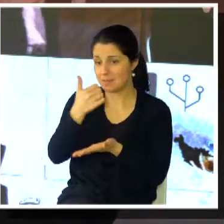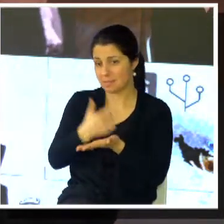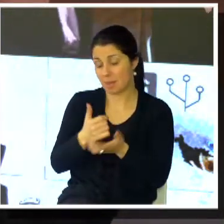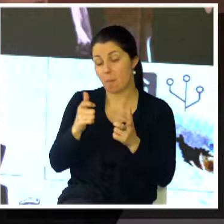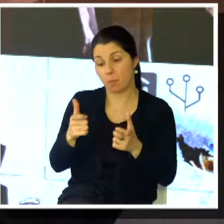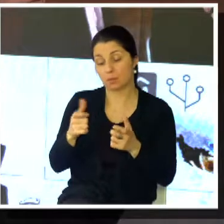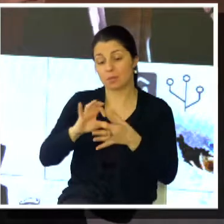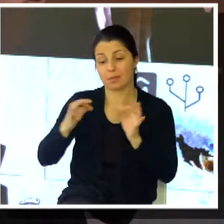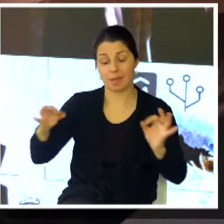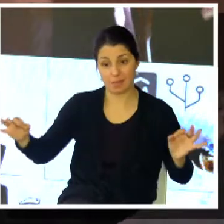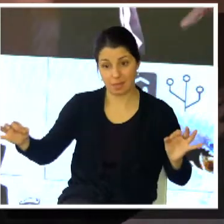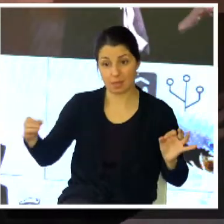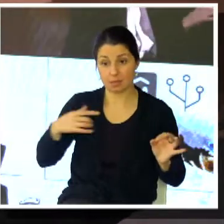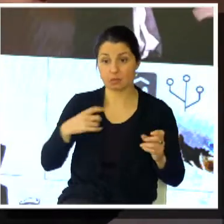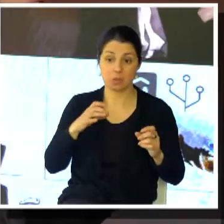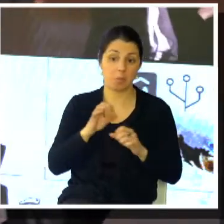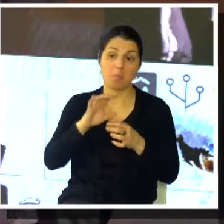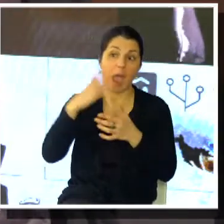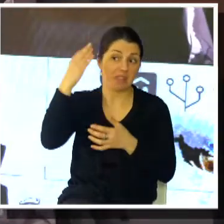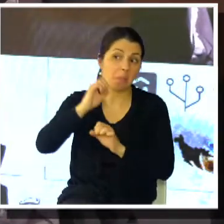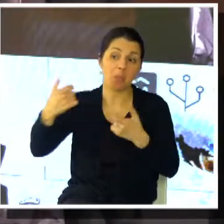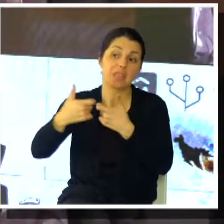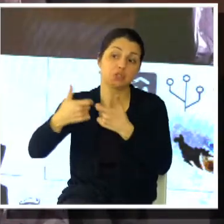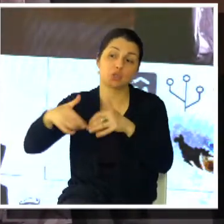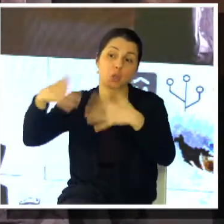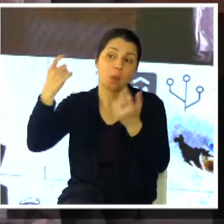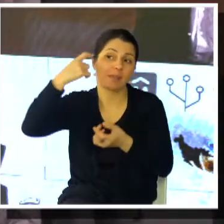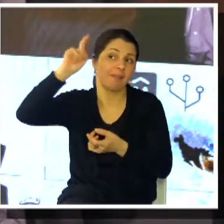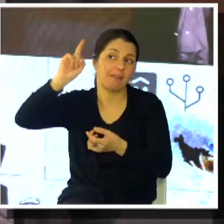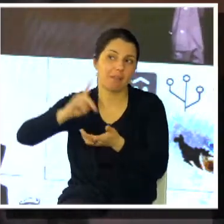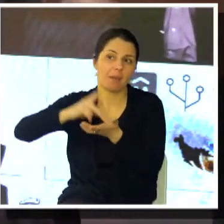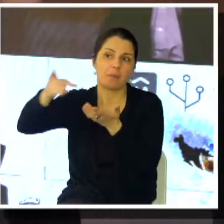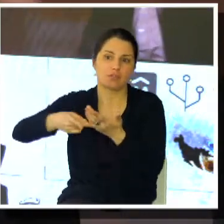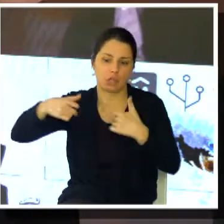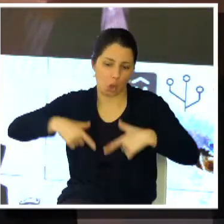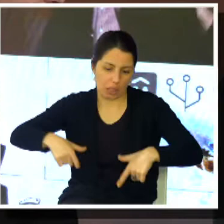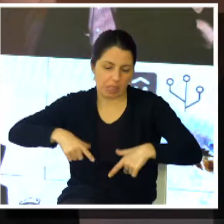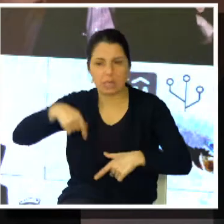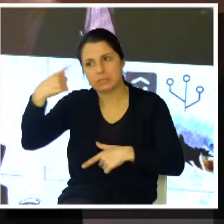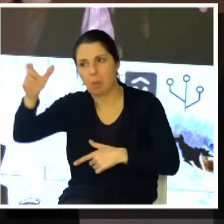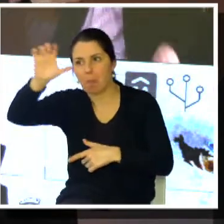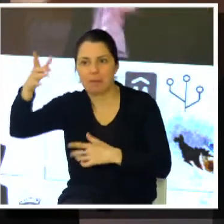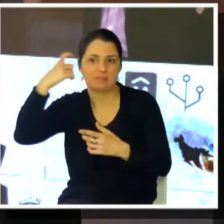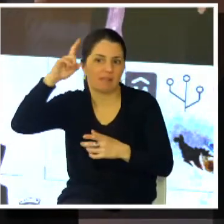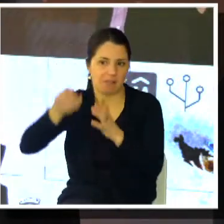en toda esa cadena y bueno, puede ser socio de cualquier proyecto, emprendimiento que la Intendencia o algún emprendedor considere.